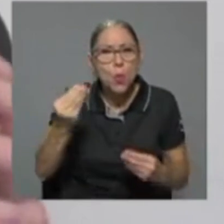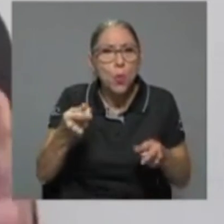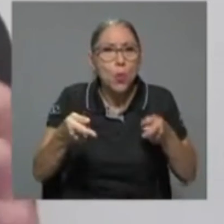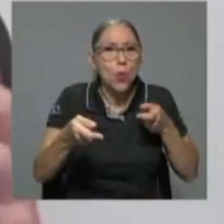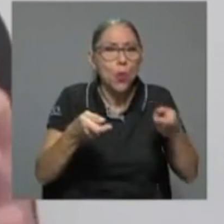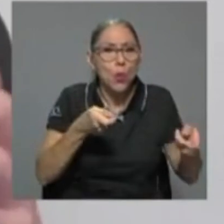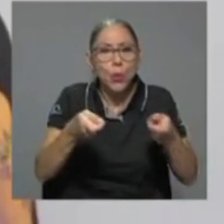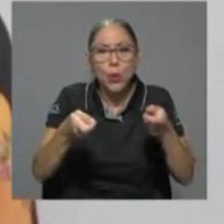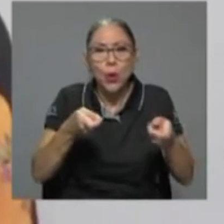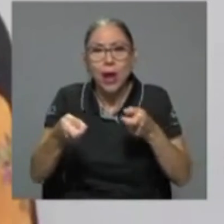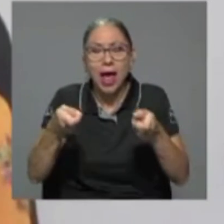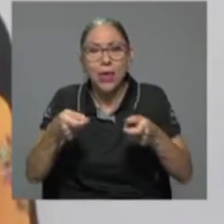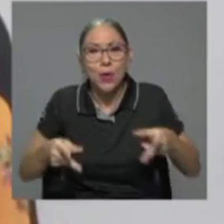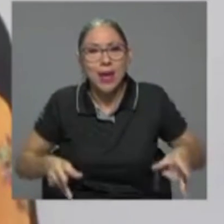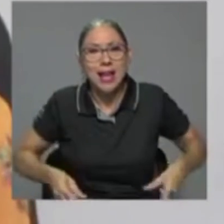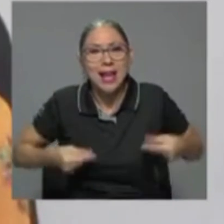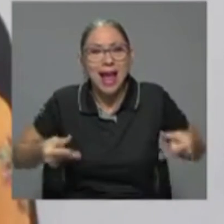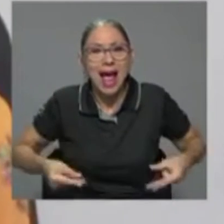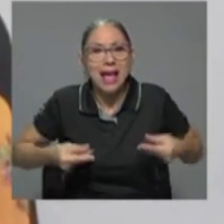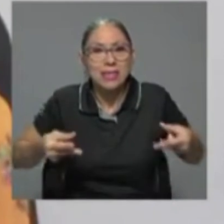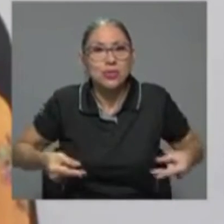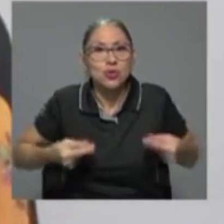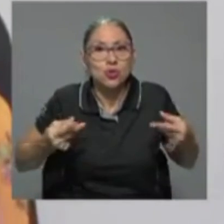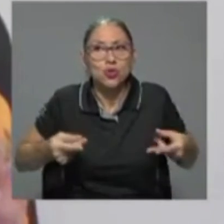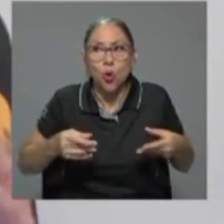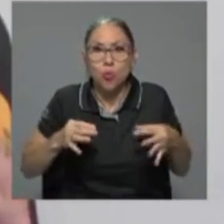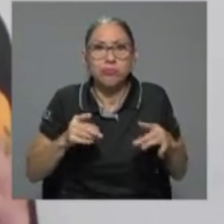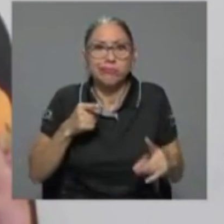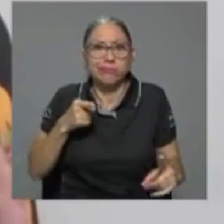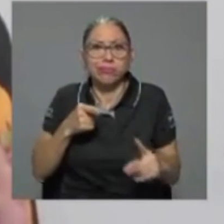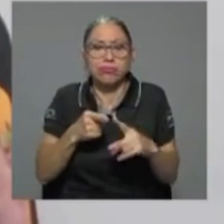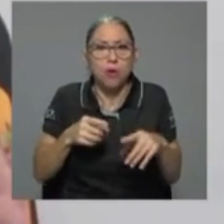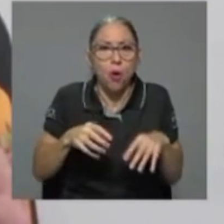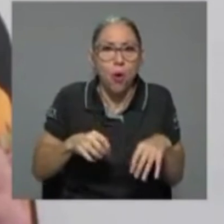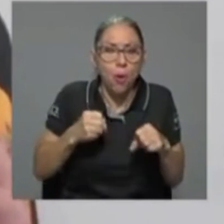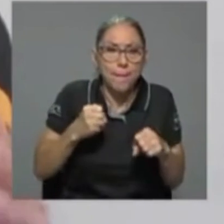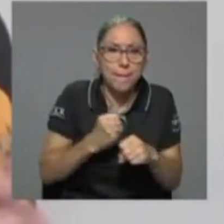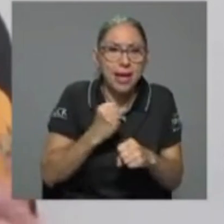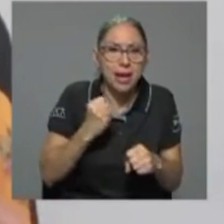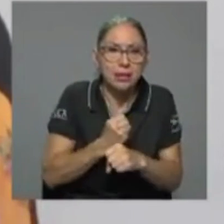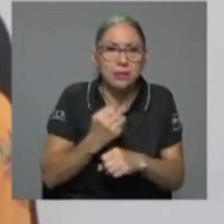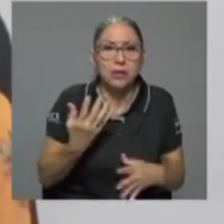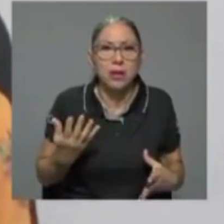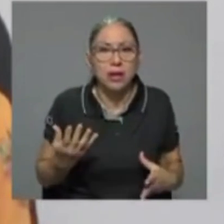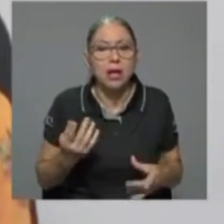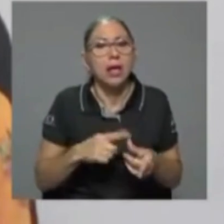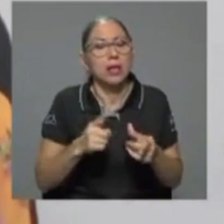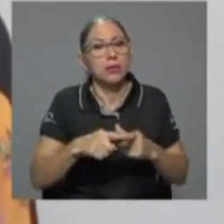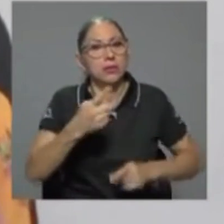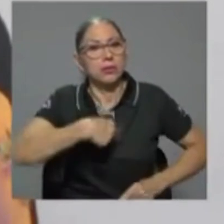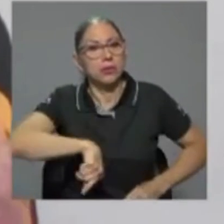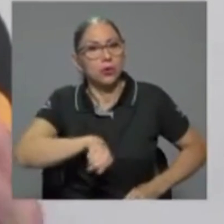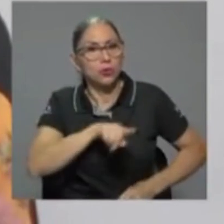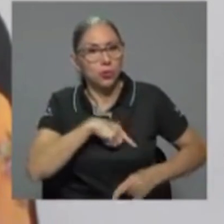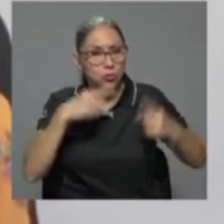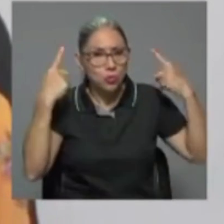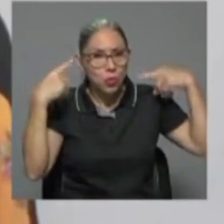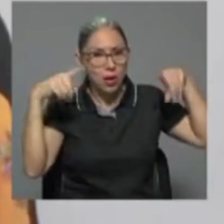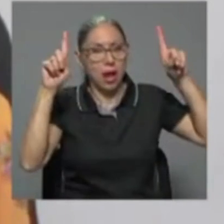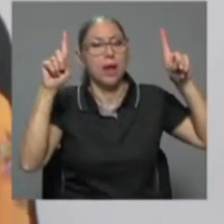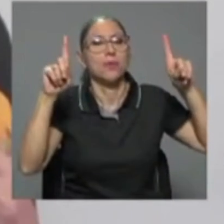controlado el gasto operacional, ¿verdad? Entonces, nosotros logramos